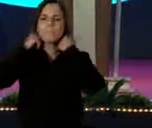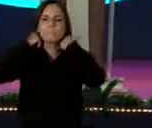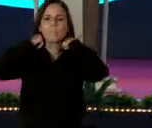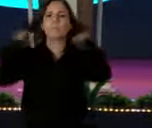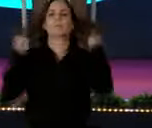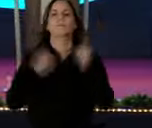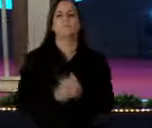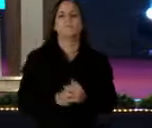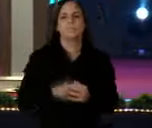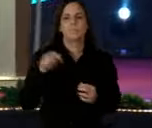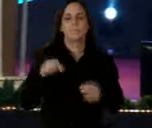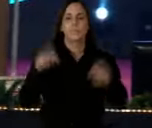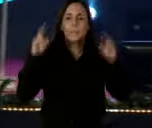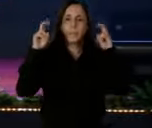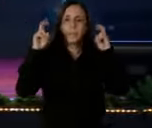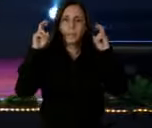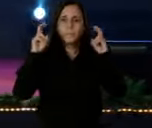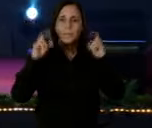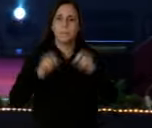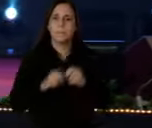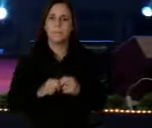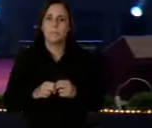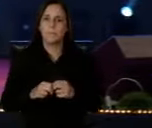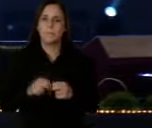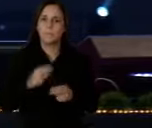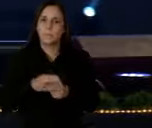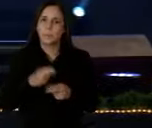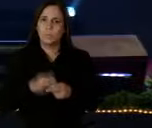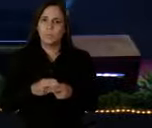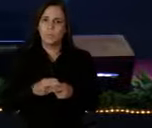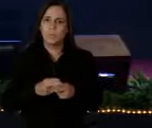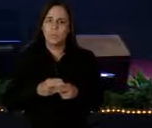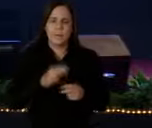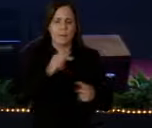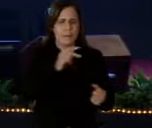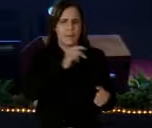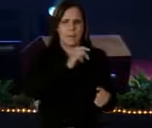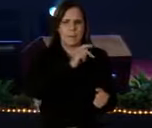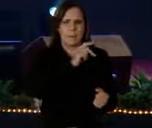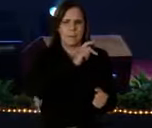Este tema se llama La Fuerza Mayor.